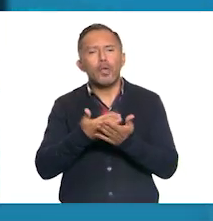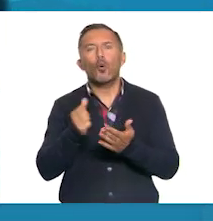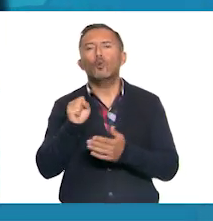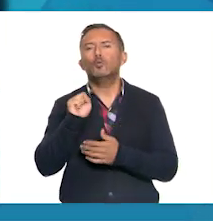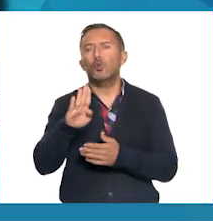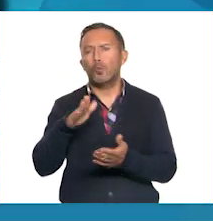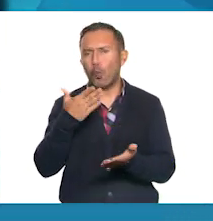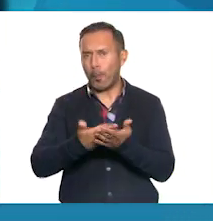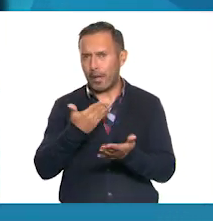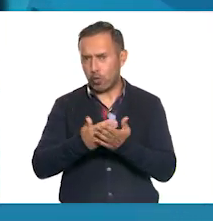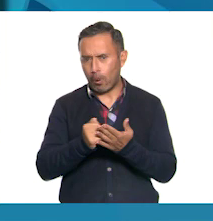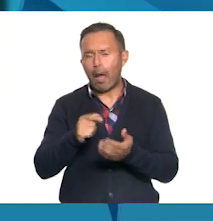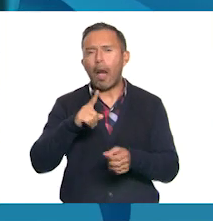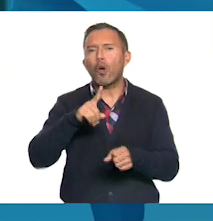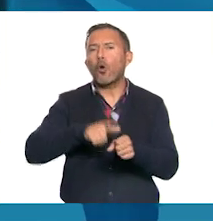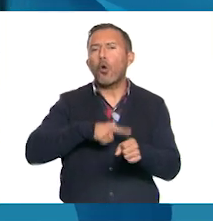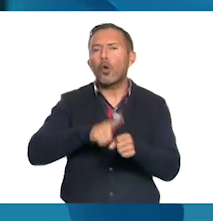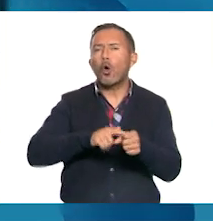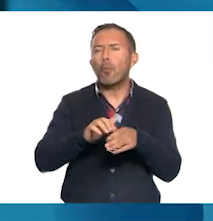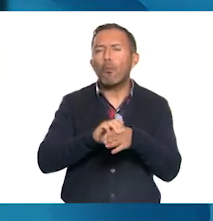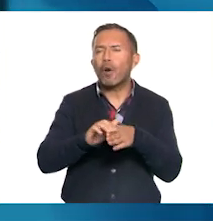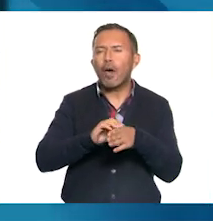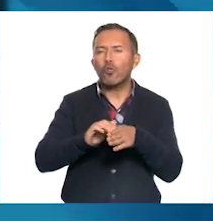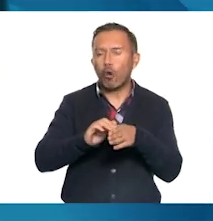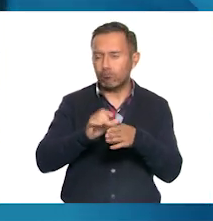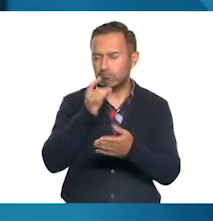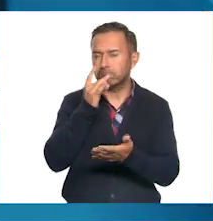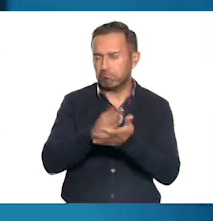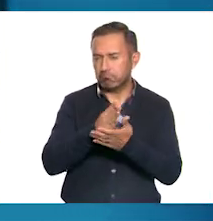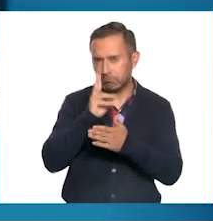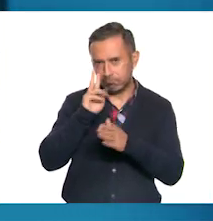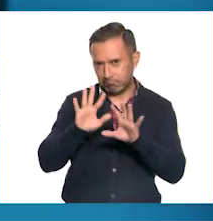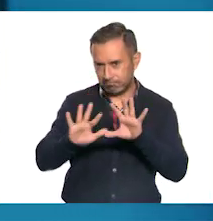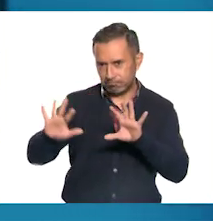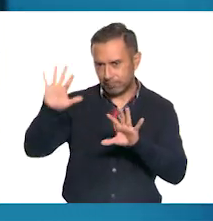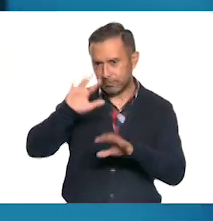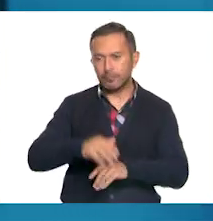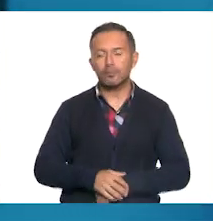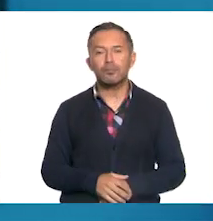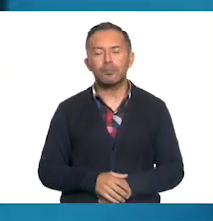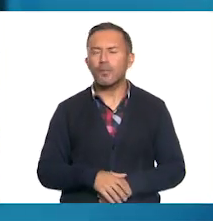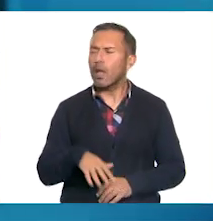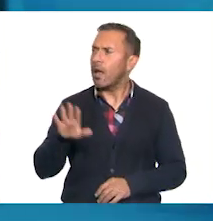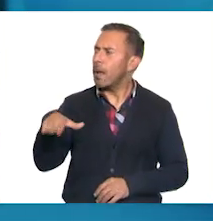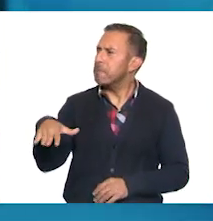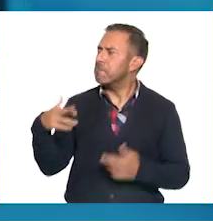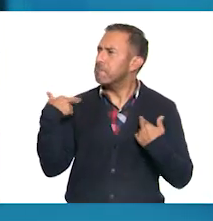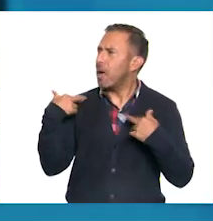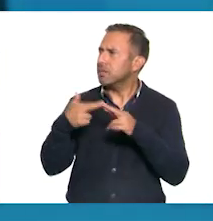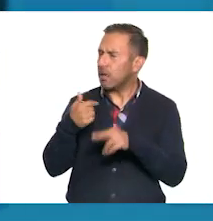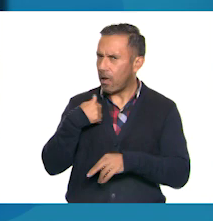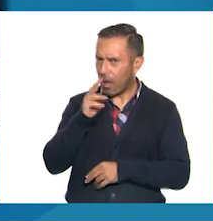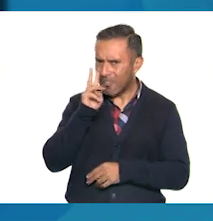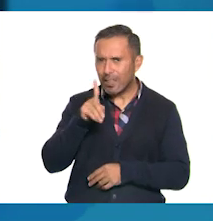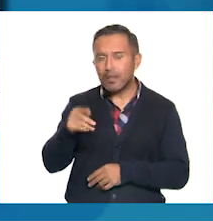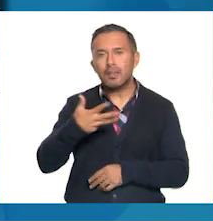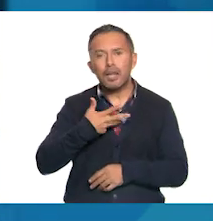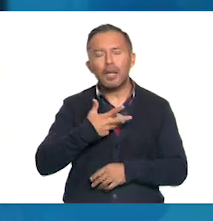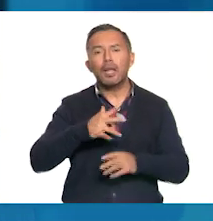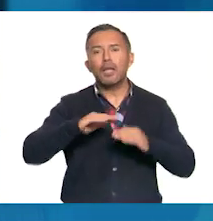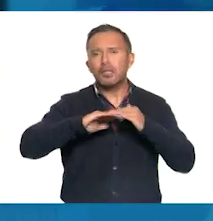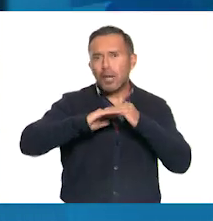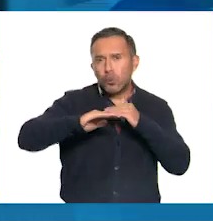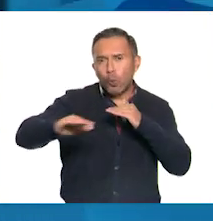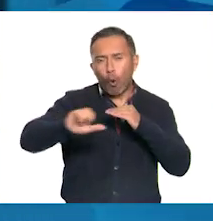está representado en colores morados específicamente. ¿Ah? Maestra, veo que coinciden con las llanuras o zonas